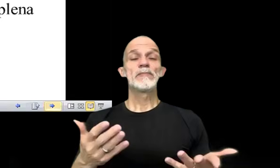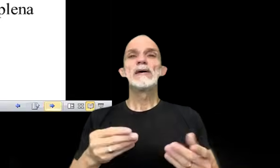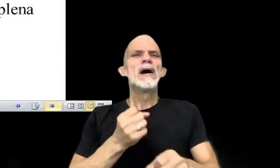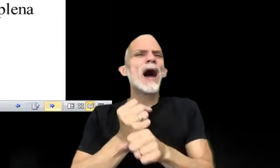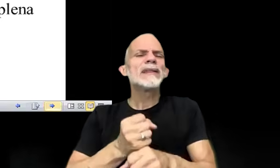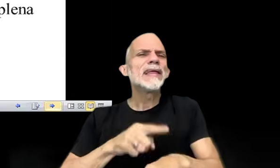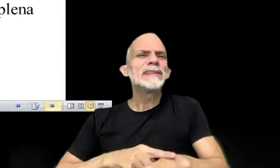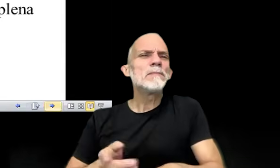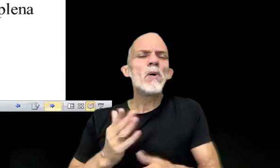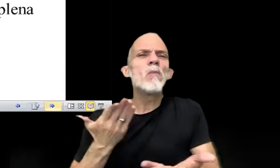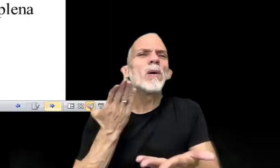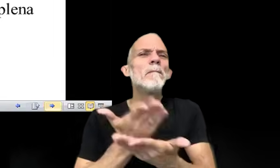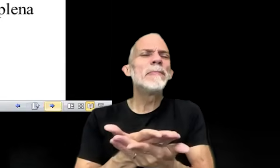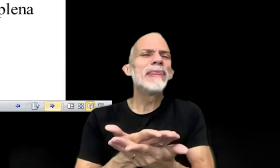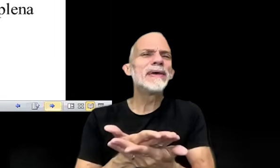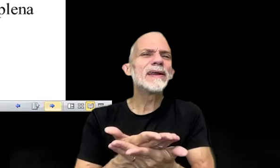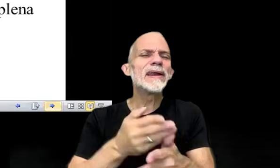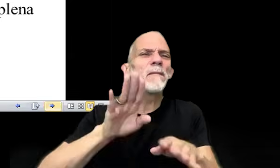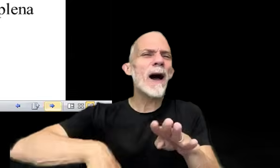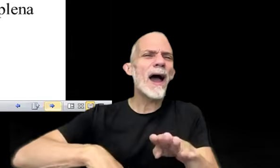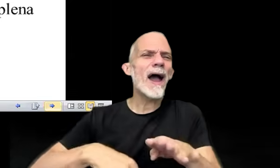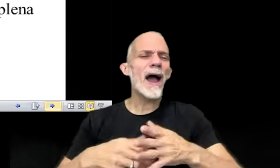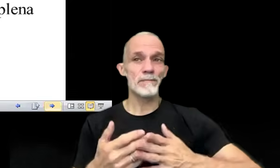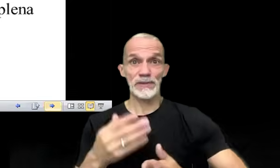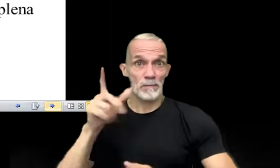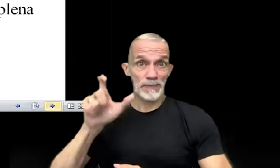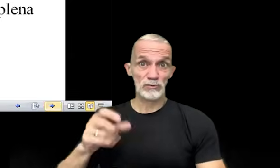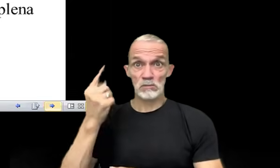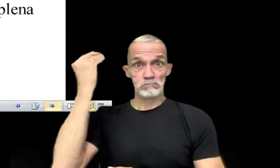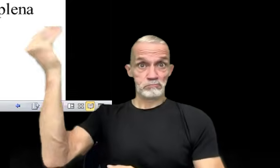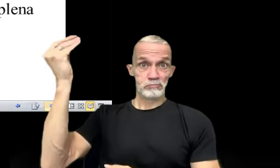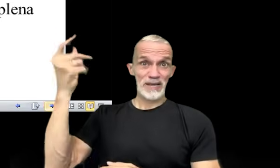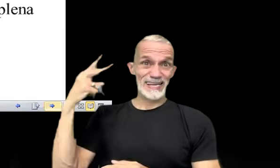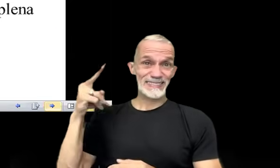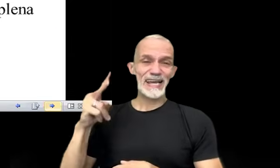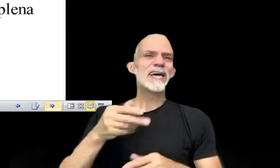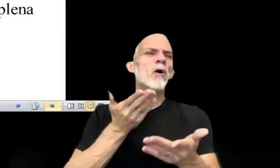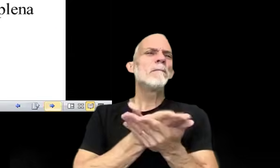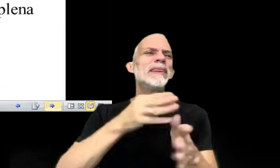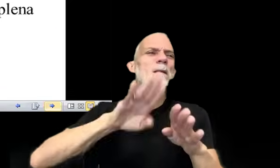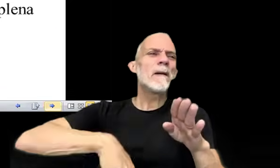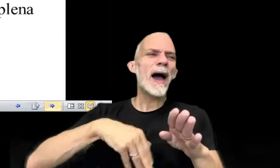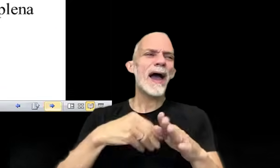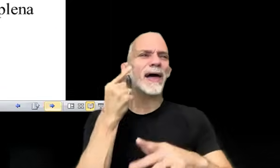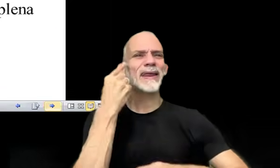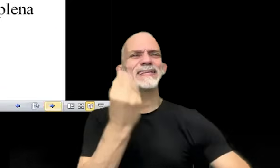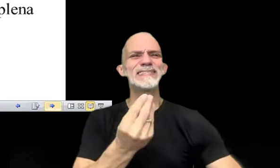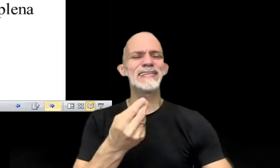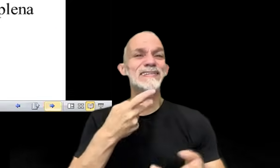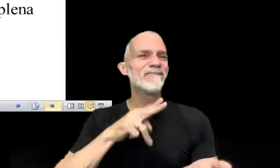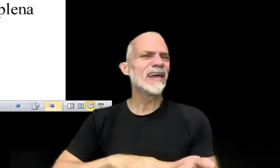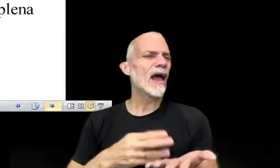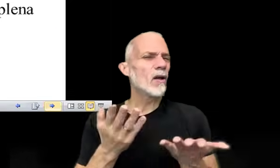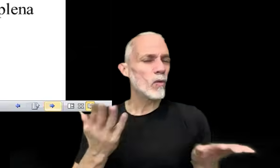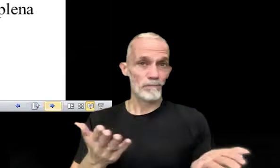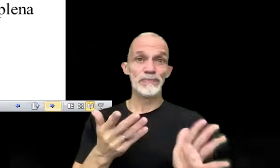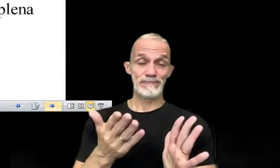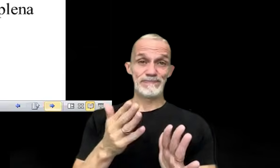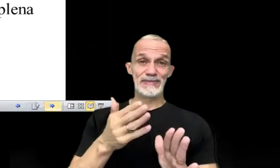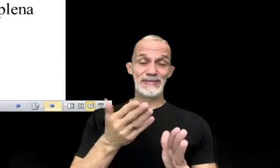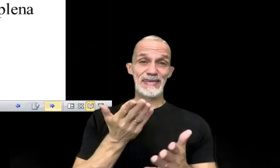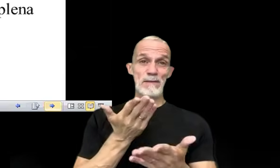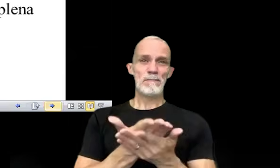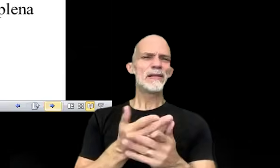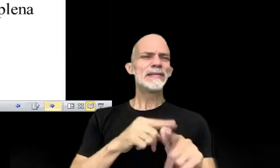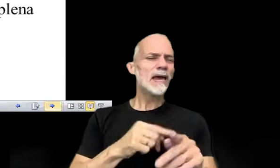¿Hasta cuándo se puede pedir, o sea, el sujeto hasta cuándo puede pedir la baja de residencia fiscal? Bueno, la baja